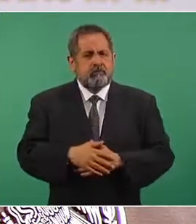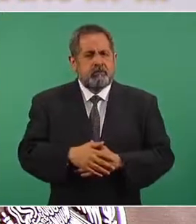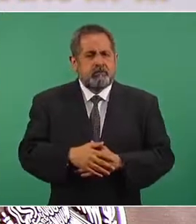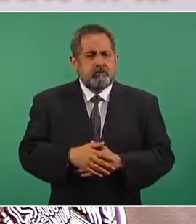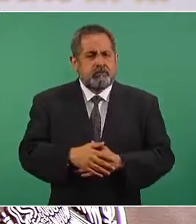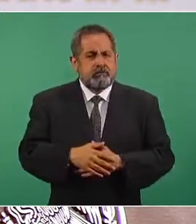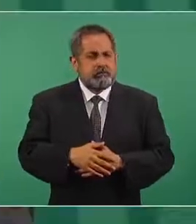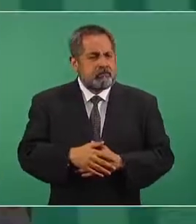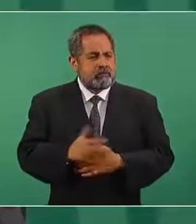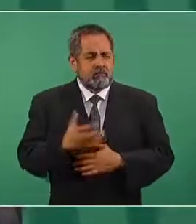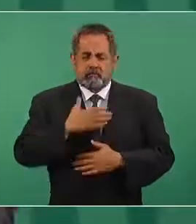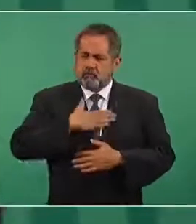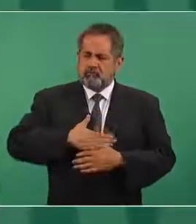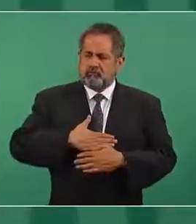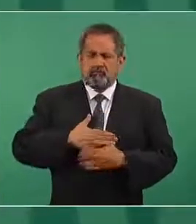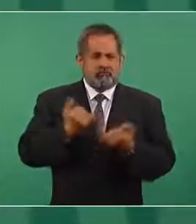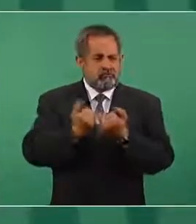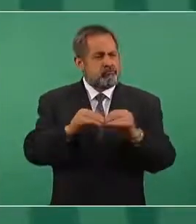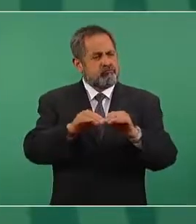o hacer justicia,